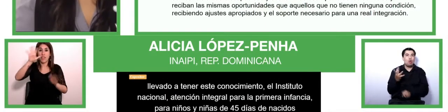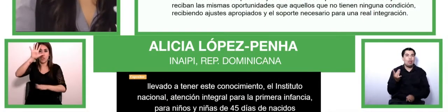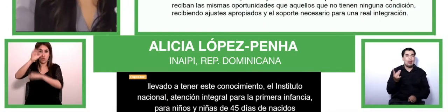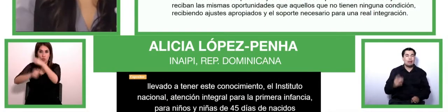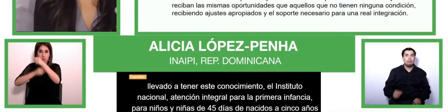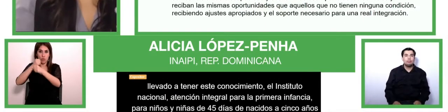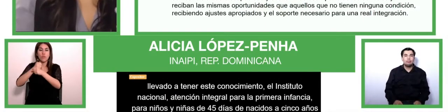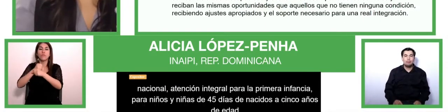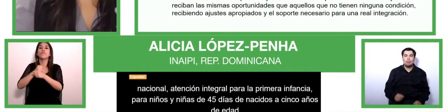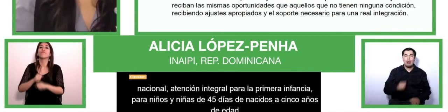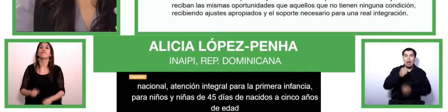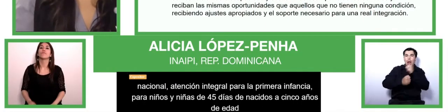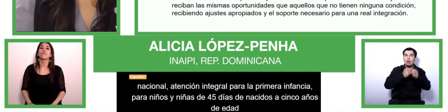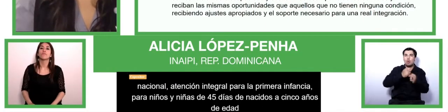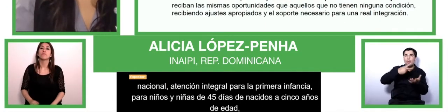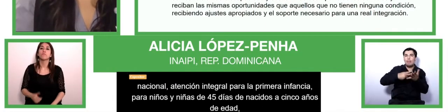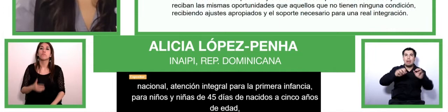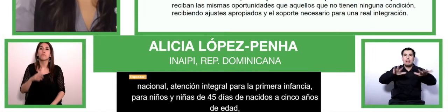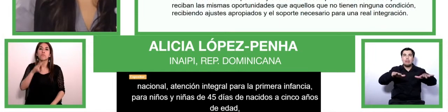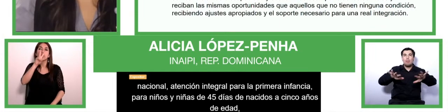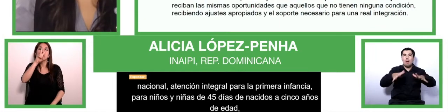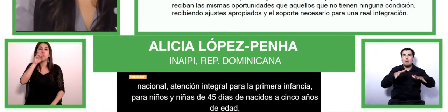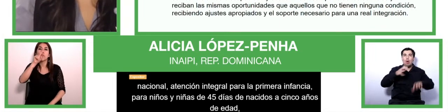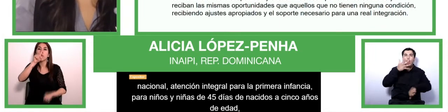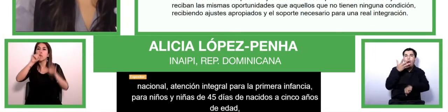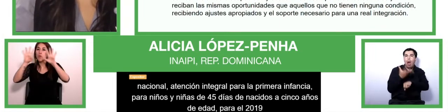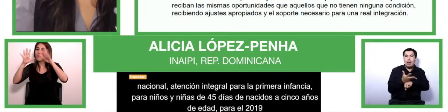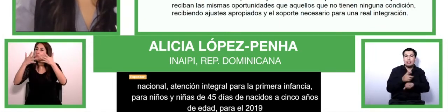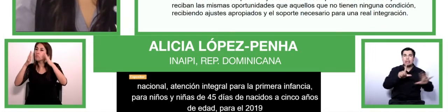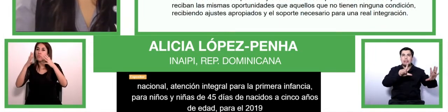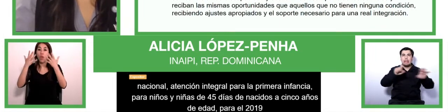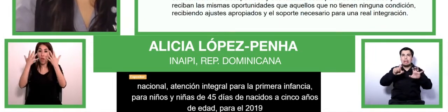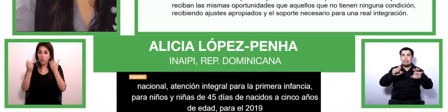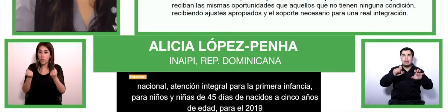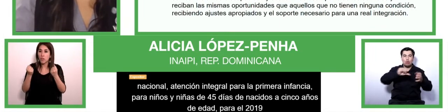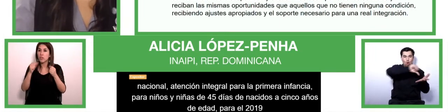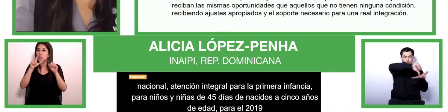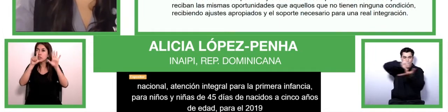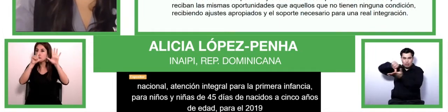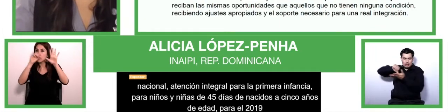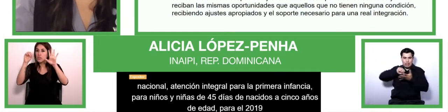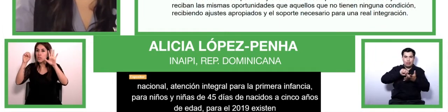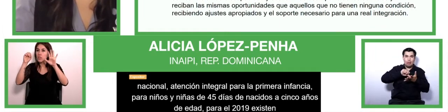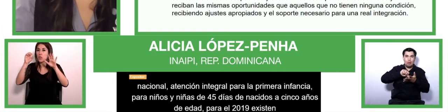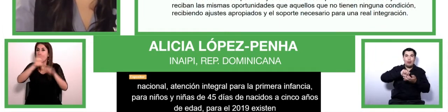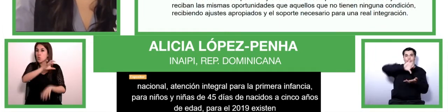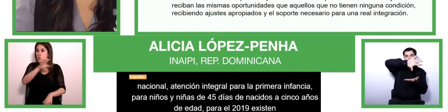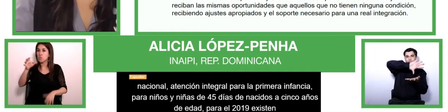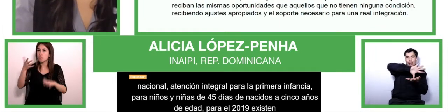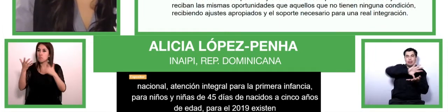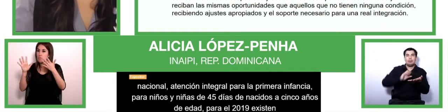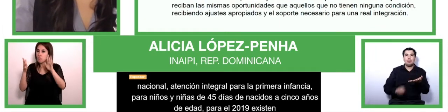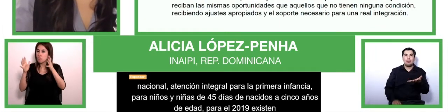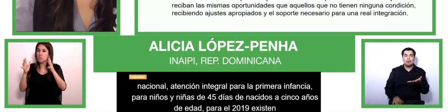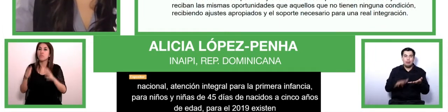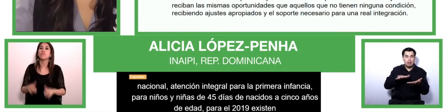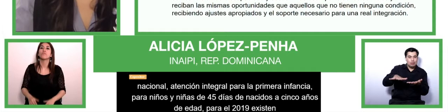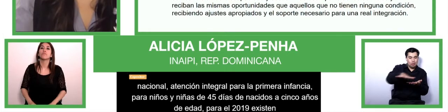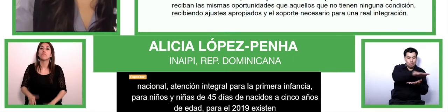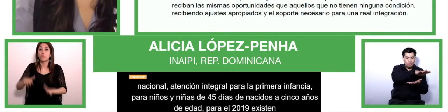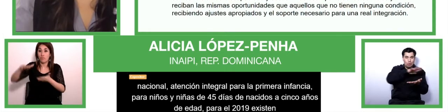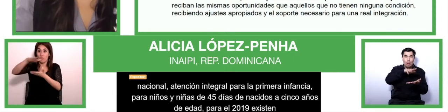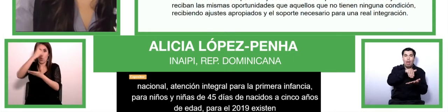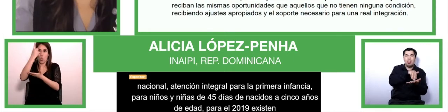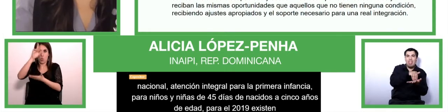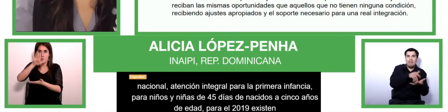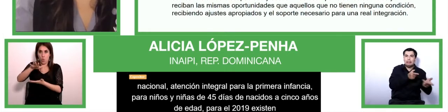edad. Para el 2019 existían aproximadamente 700 centros a nivel nacional en zonas